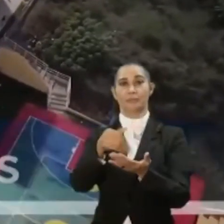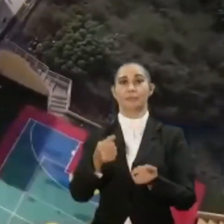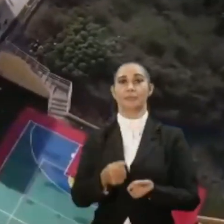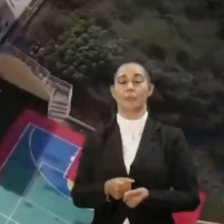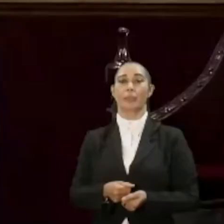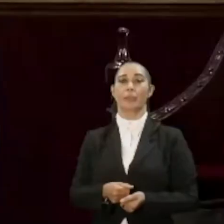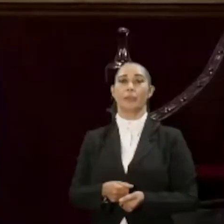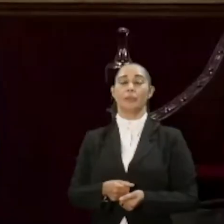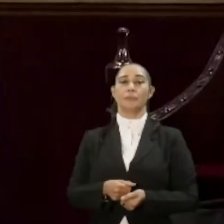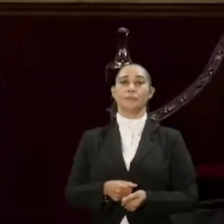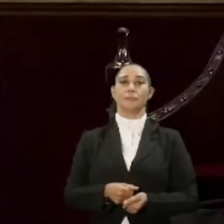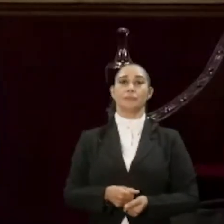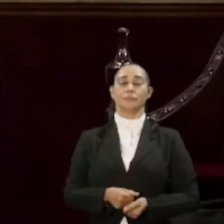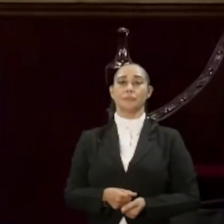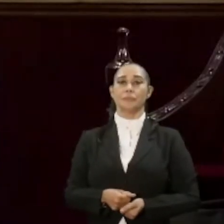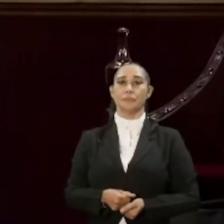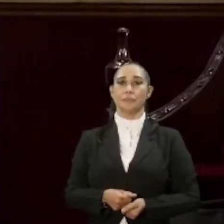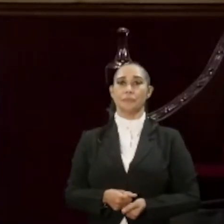adición a esto,